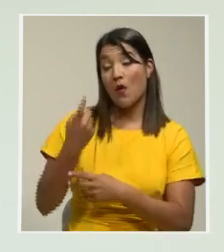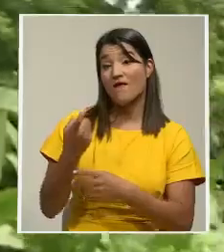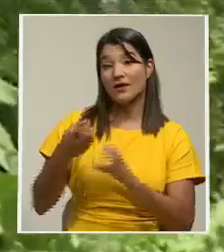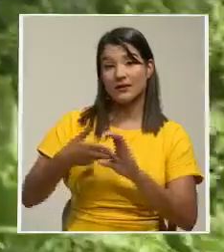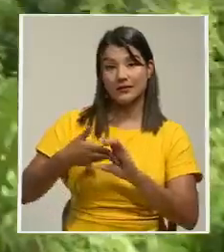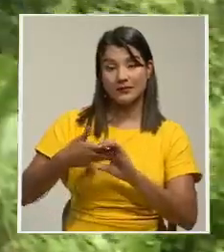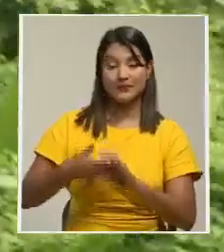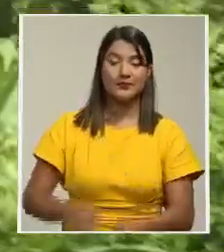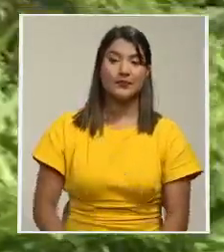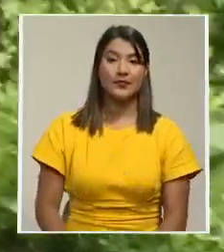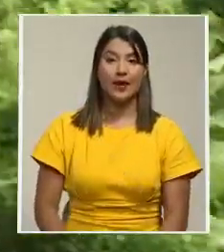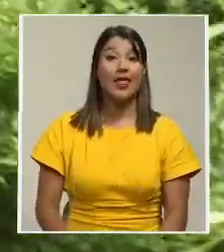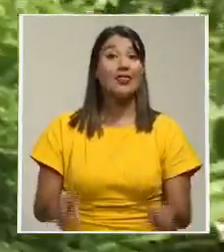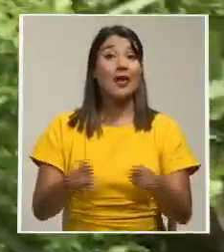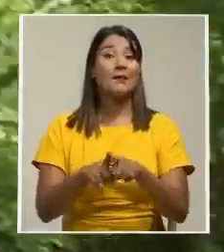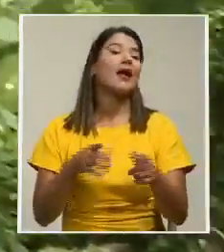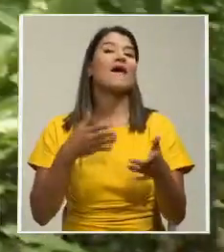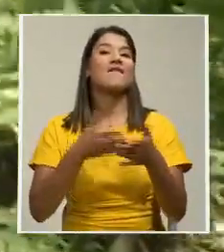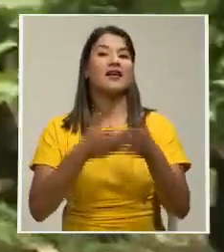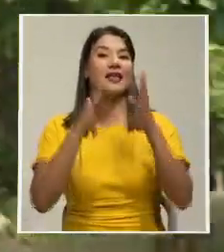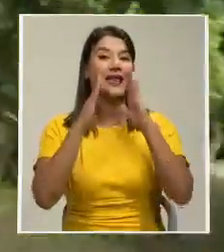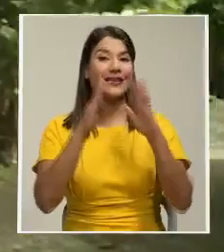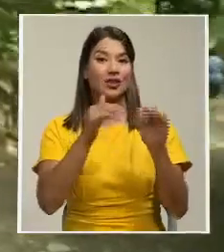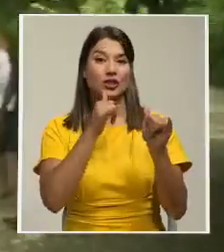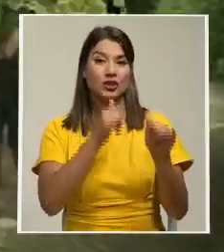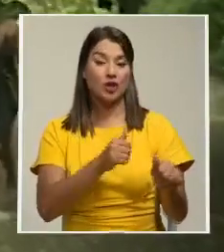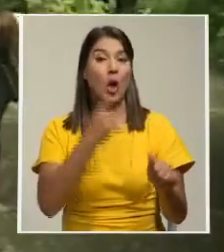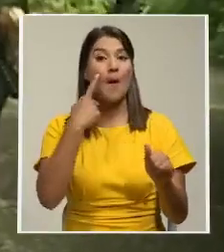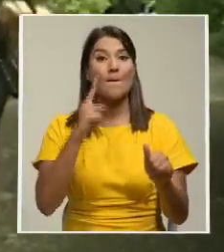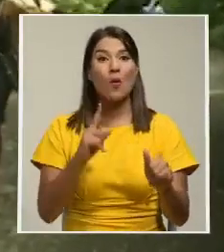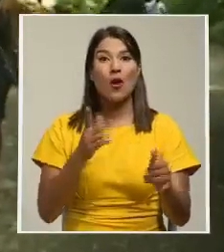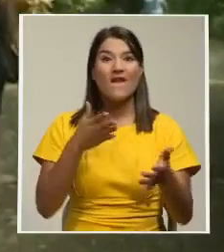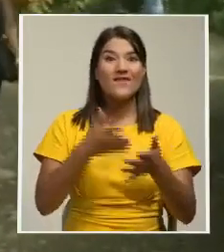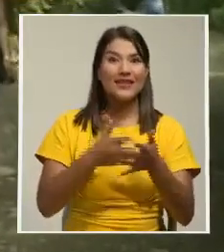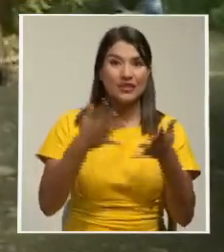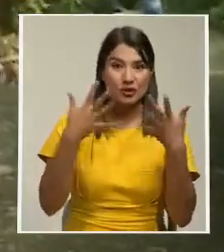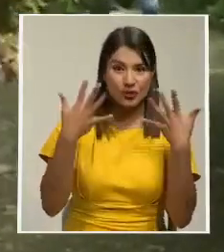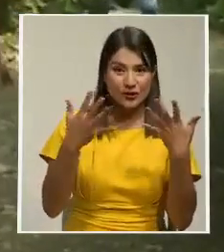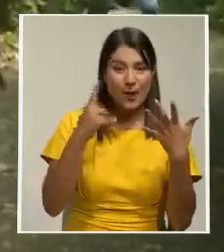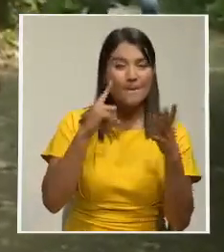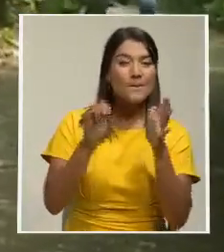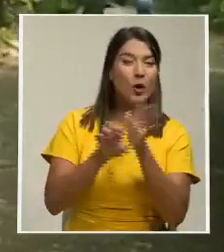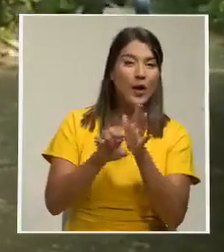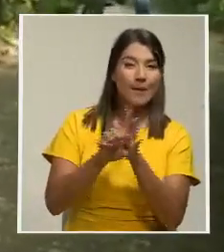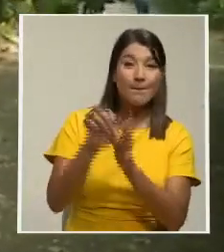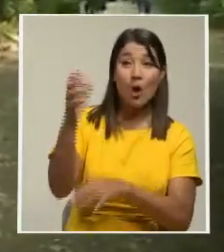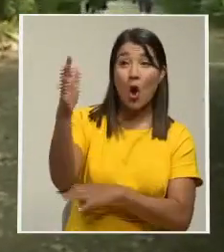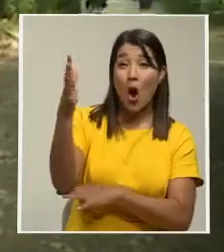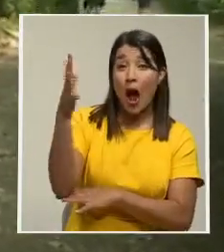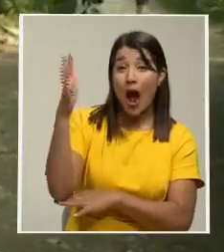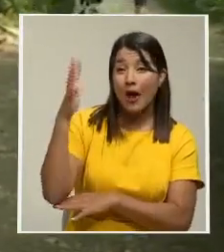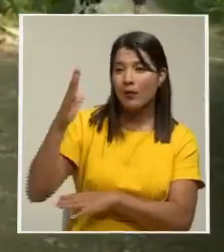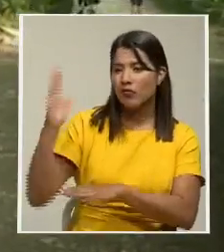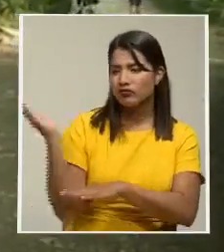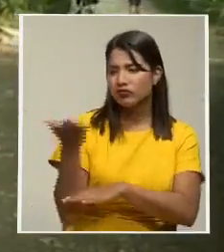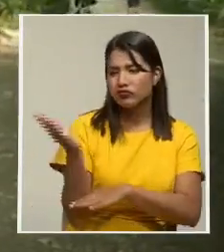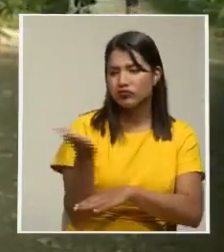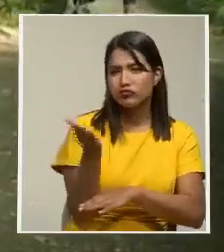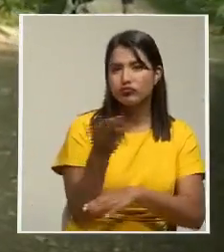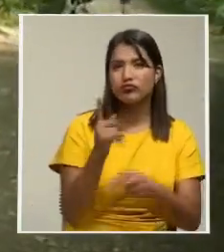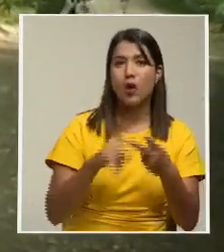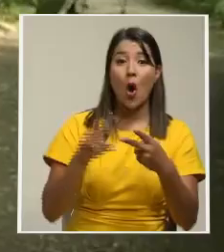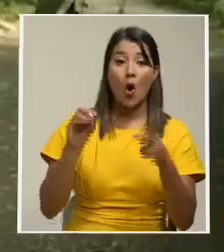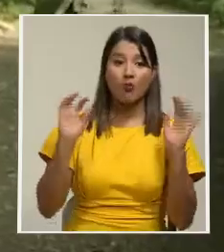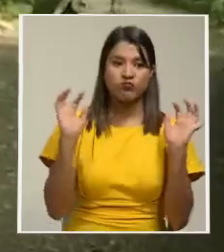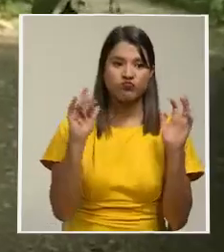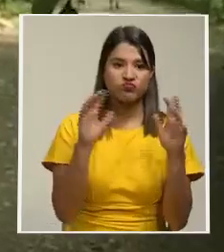combustible. También está impactando la atención de denuncias por delitos ambientales, como la corta de árboles, la invasión forestal o